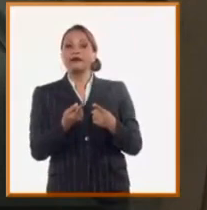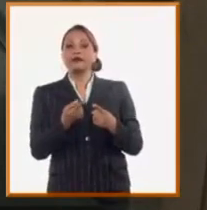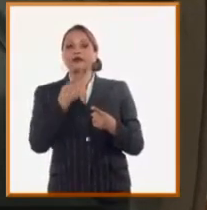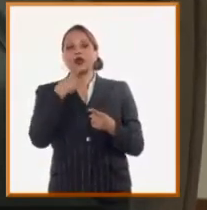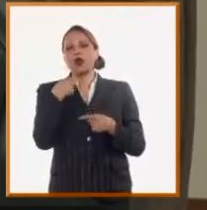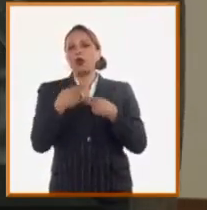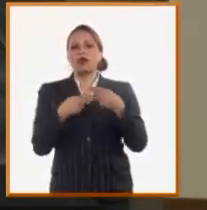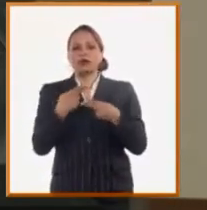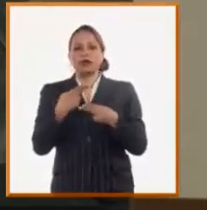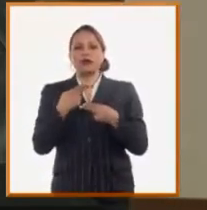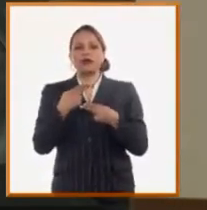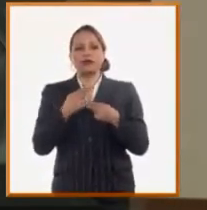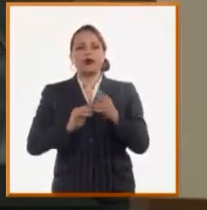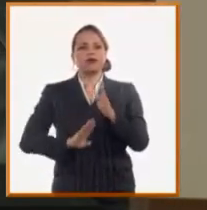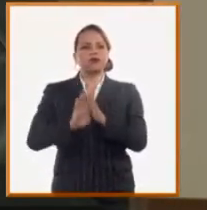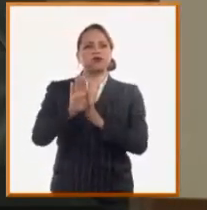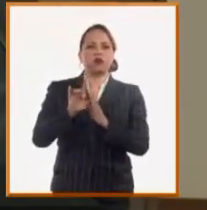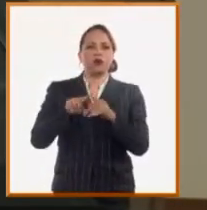que lo hagan?